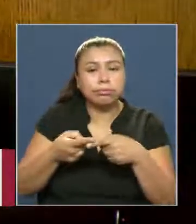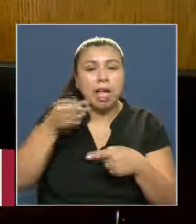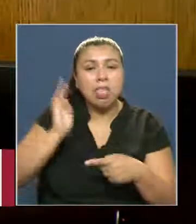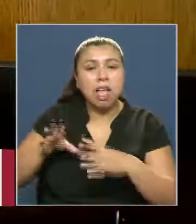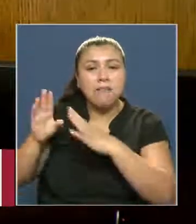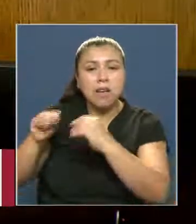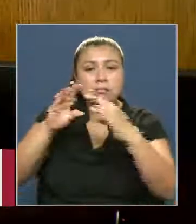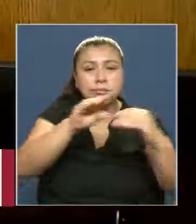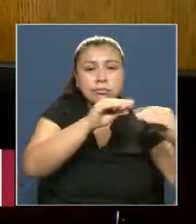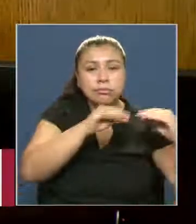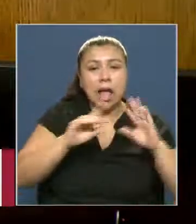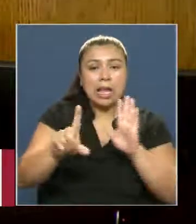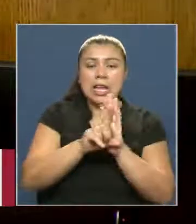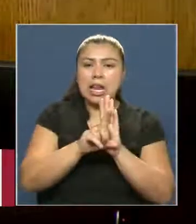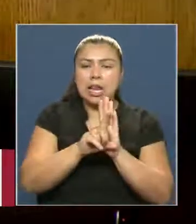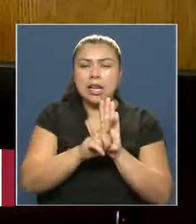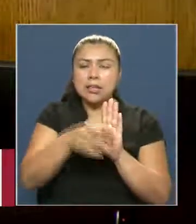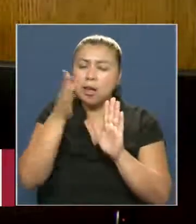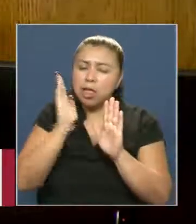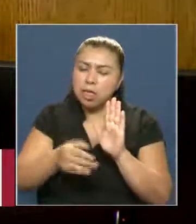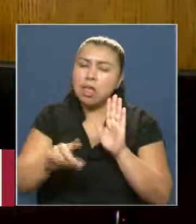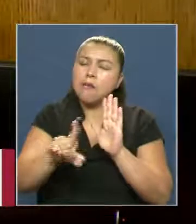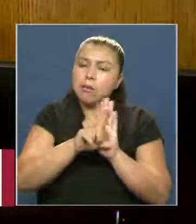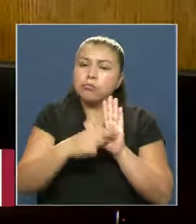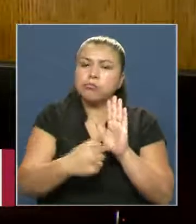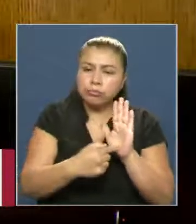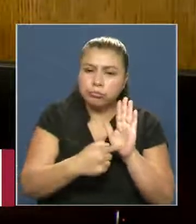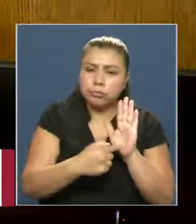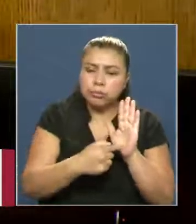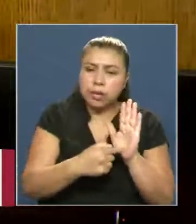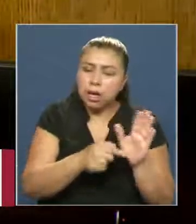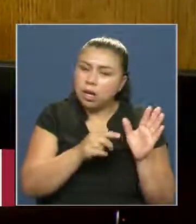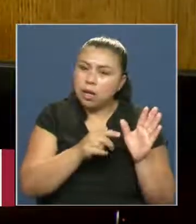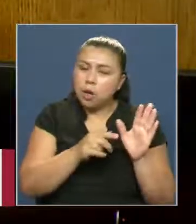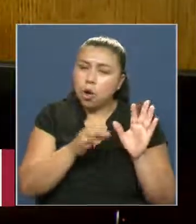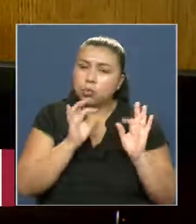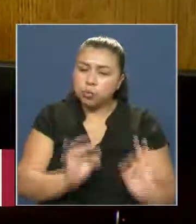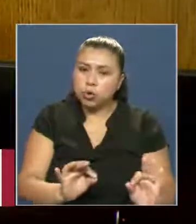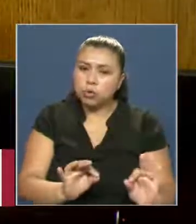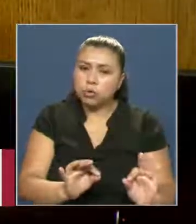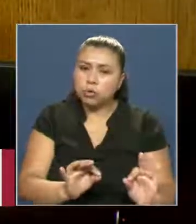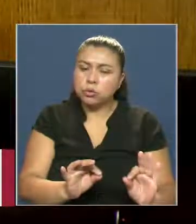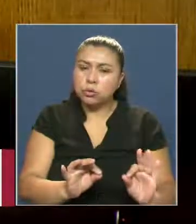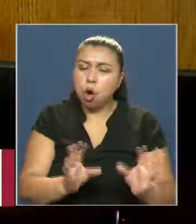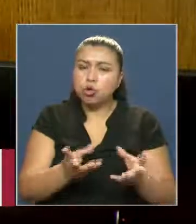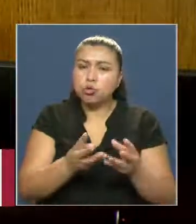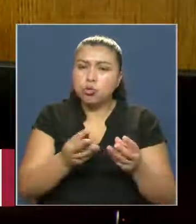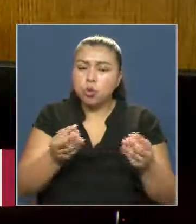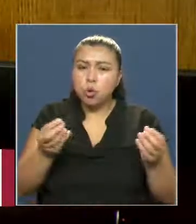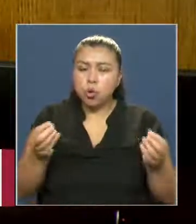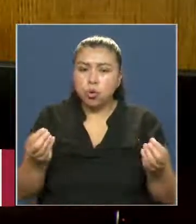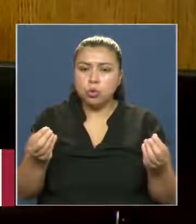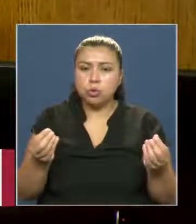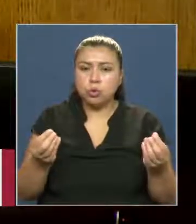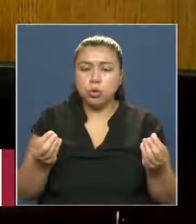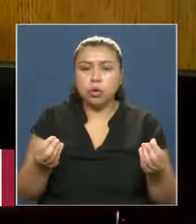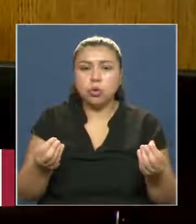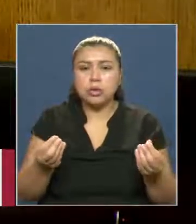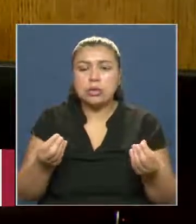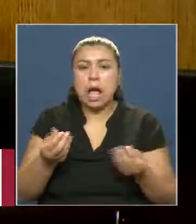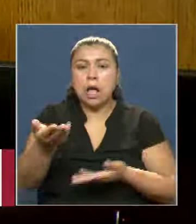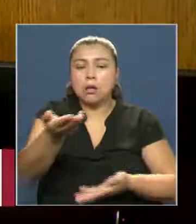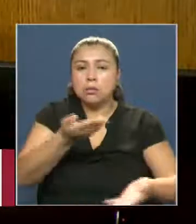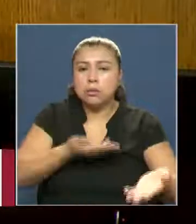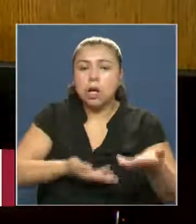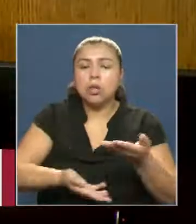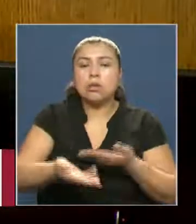las leyes están justamente para poner exactamente en el punto adecuado la convivencia